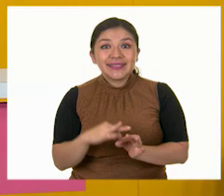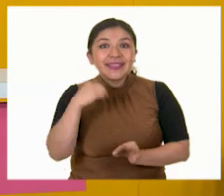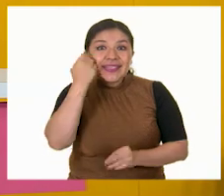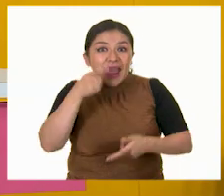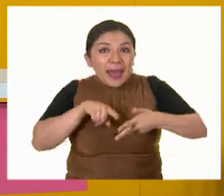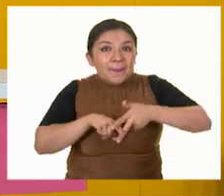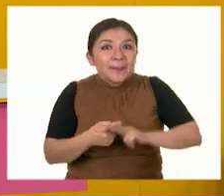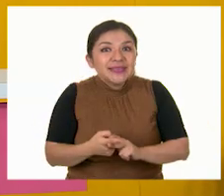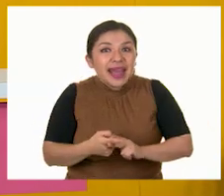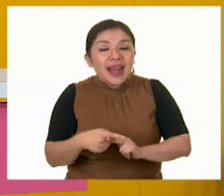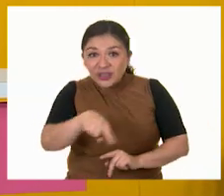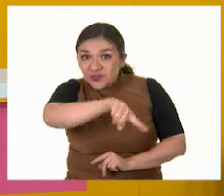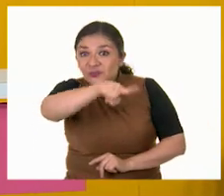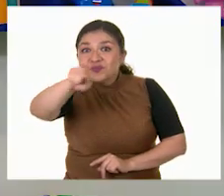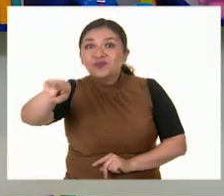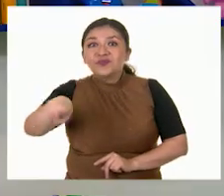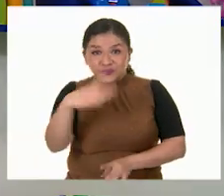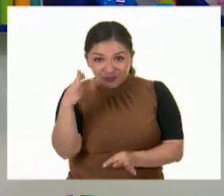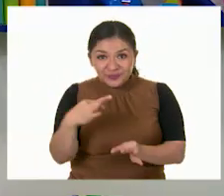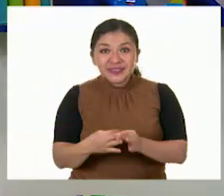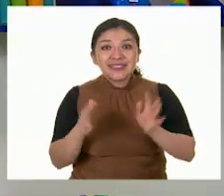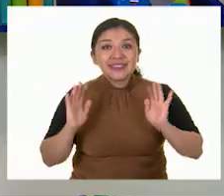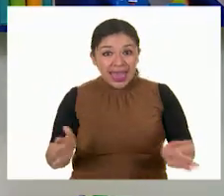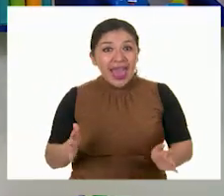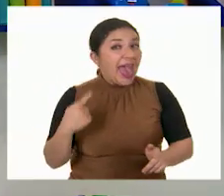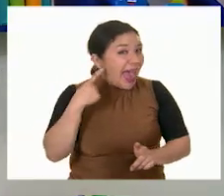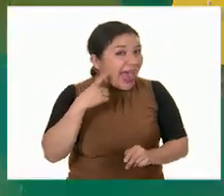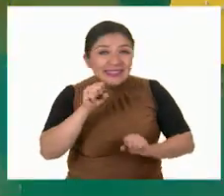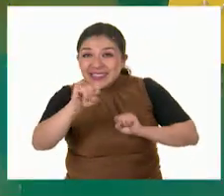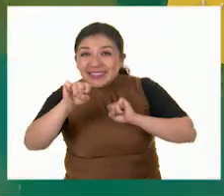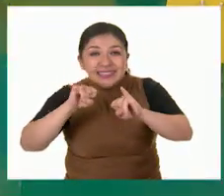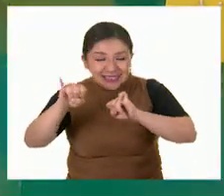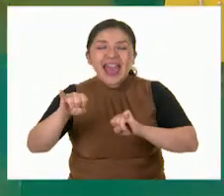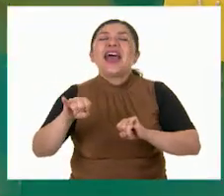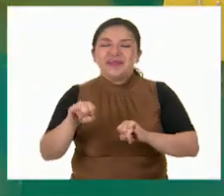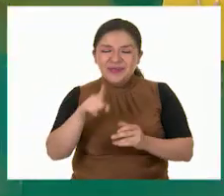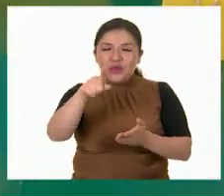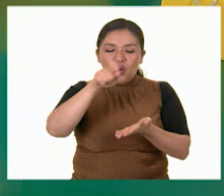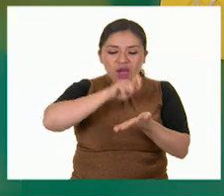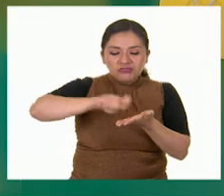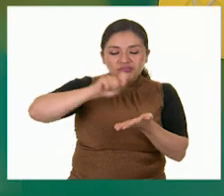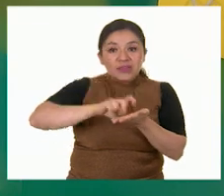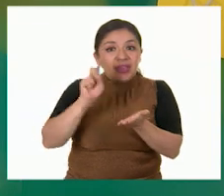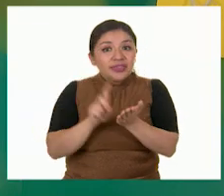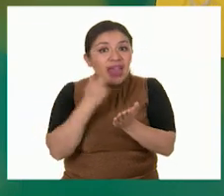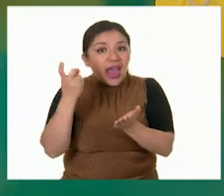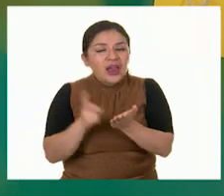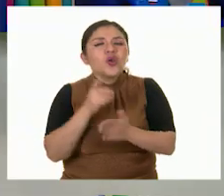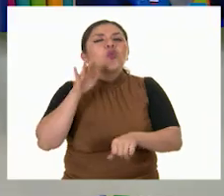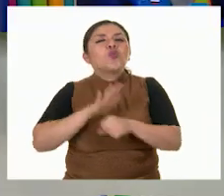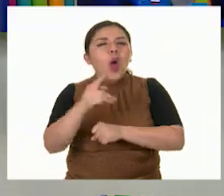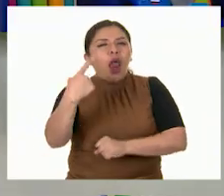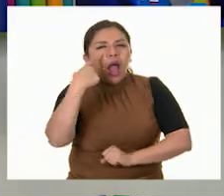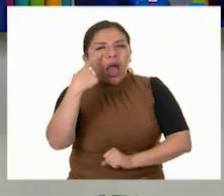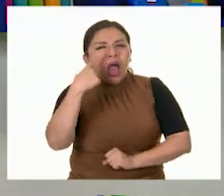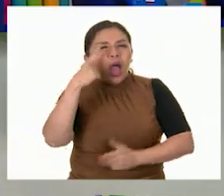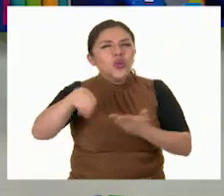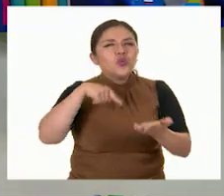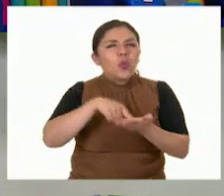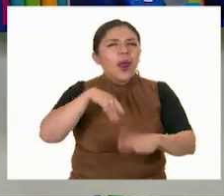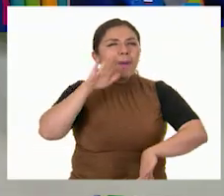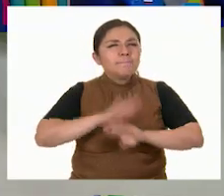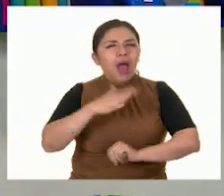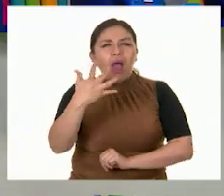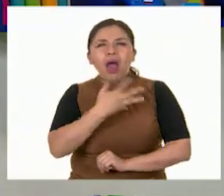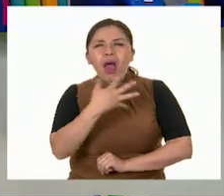Estoy listo. ¿En casa están listas y listos? ¡Sí! Muy bien, escriban en su diario de vida saludable los lugares donde encontramos